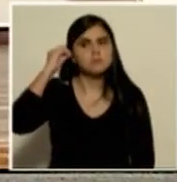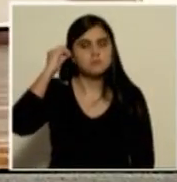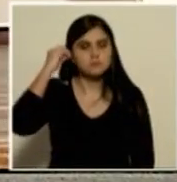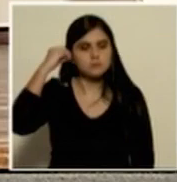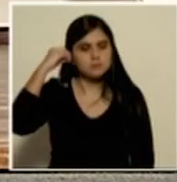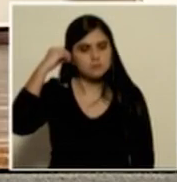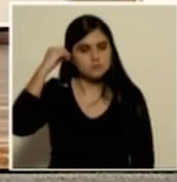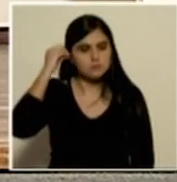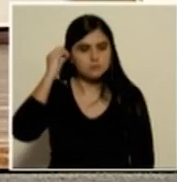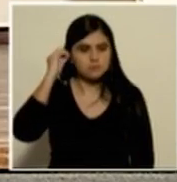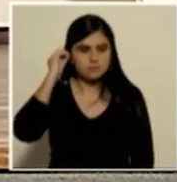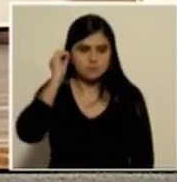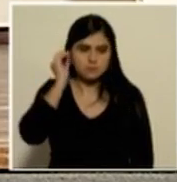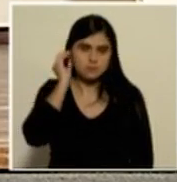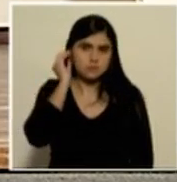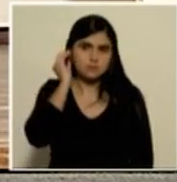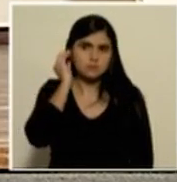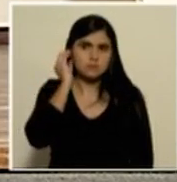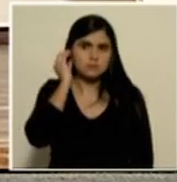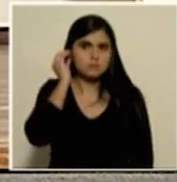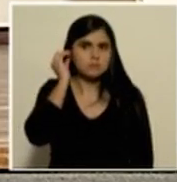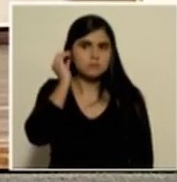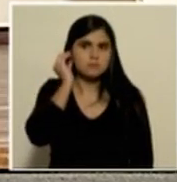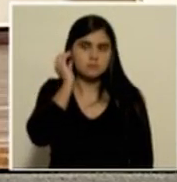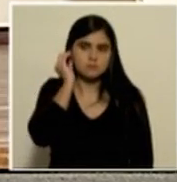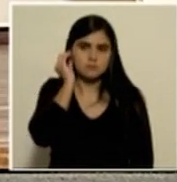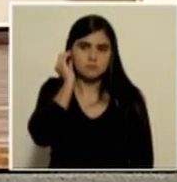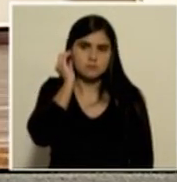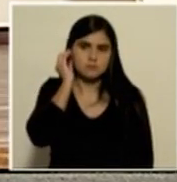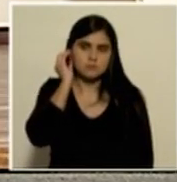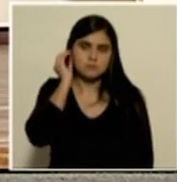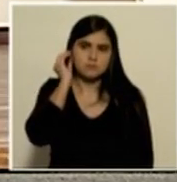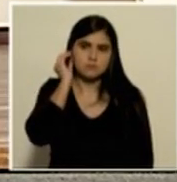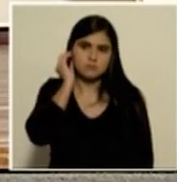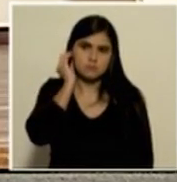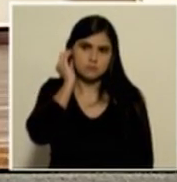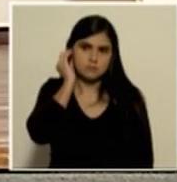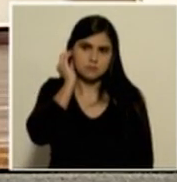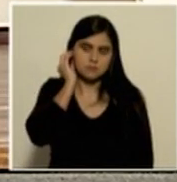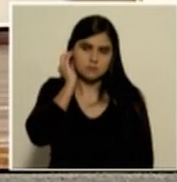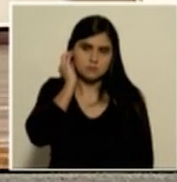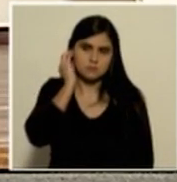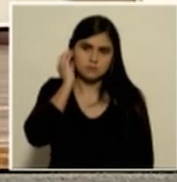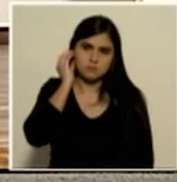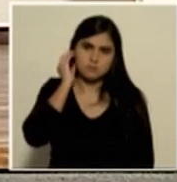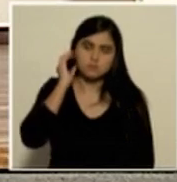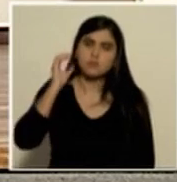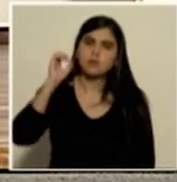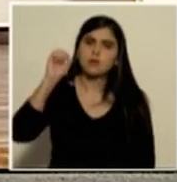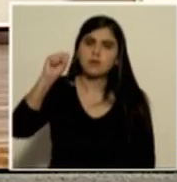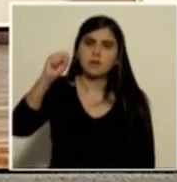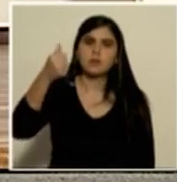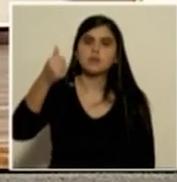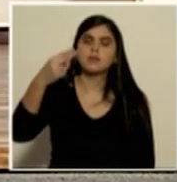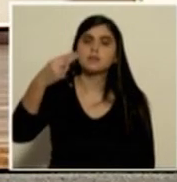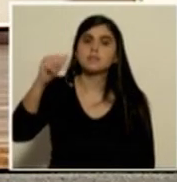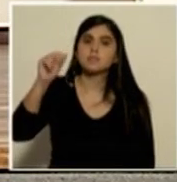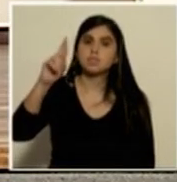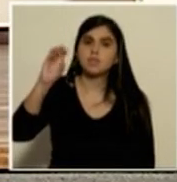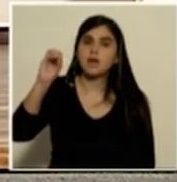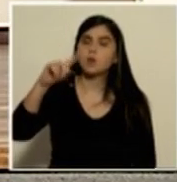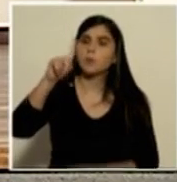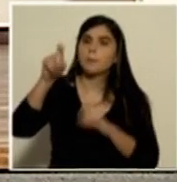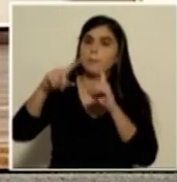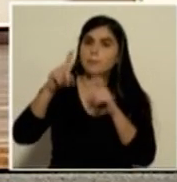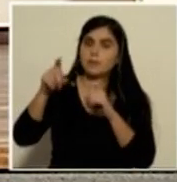Sharon, su consulta, ¿hacia quién va dirigida? Después don Javier Sandoval, de Sociable Comunicaciones, y concluimos